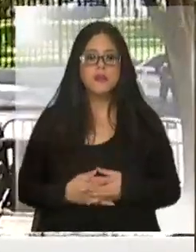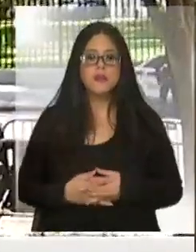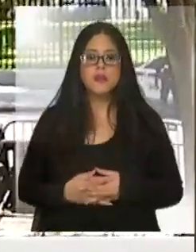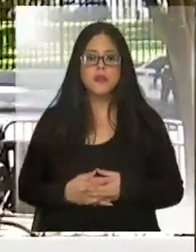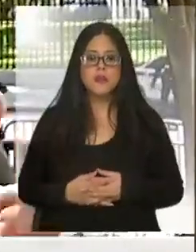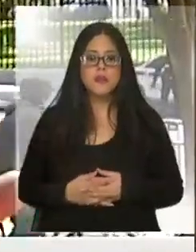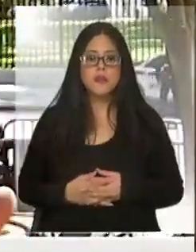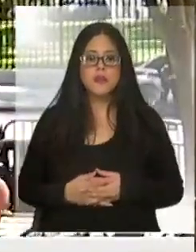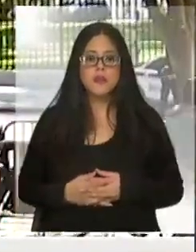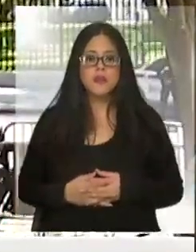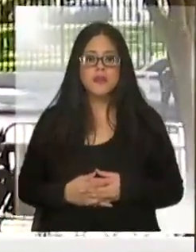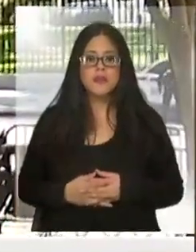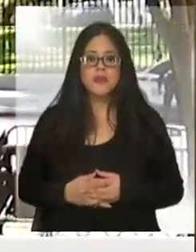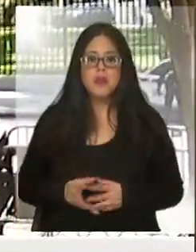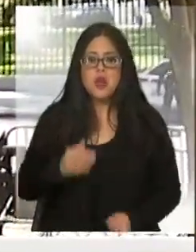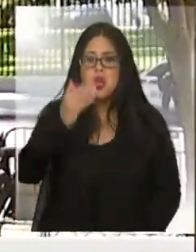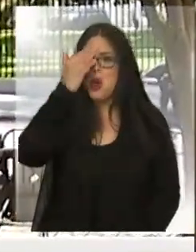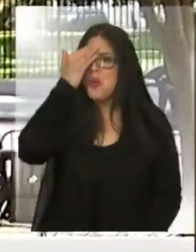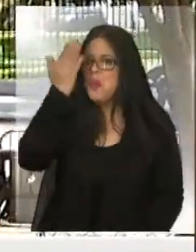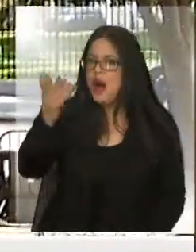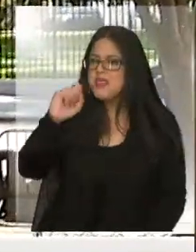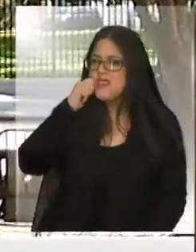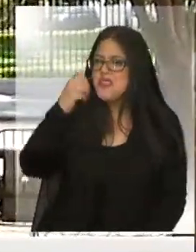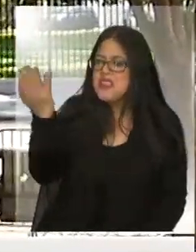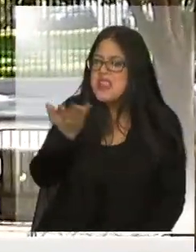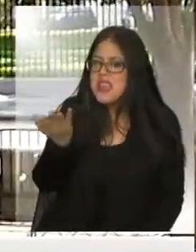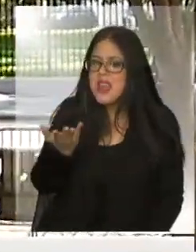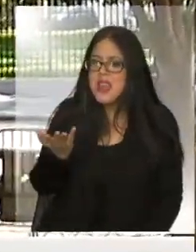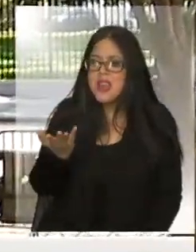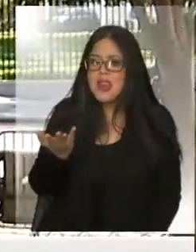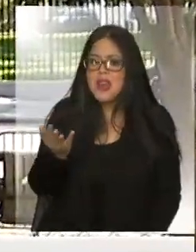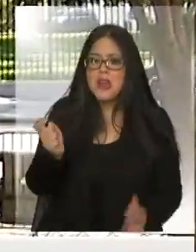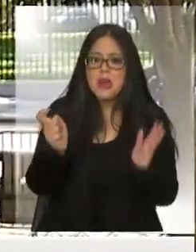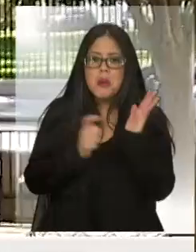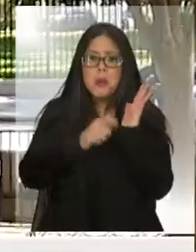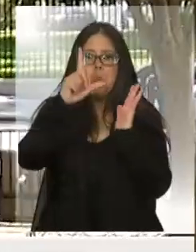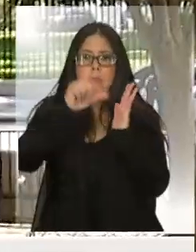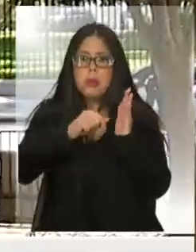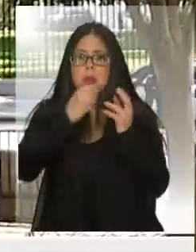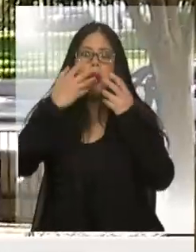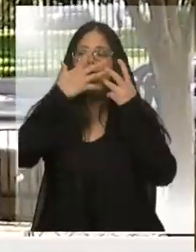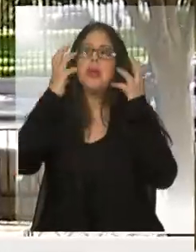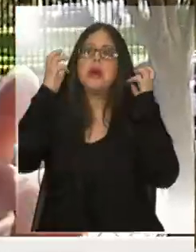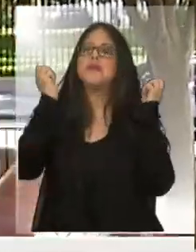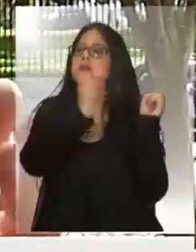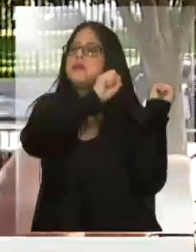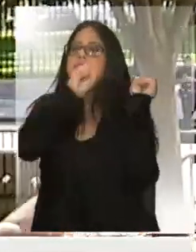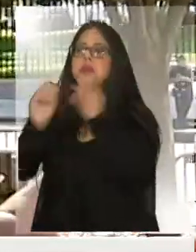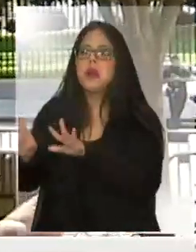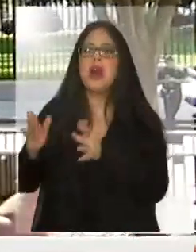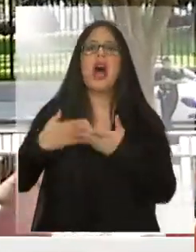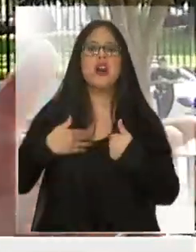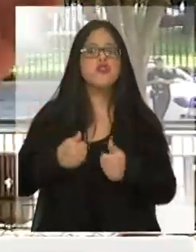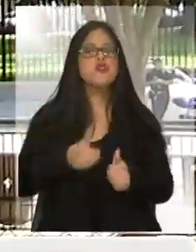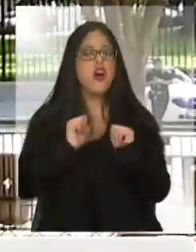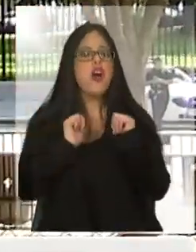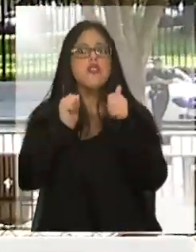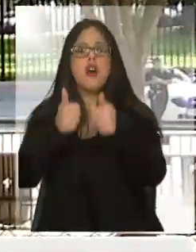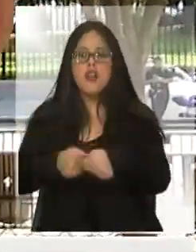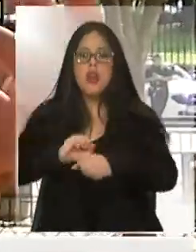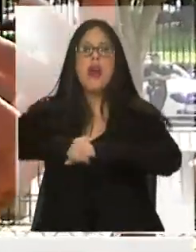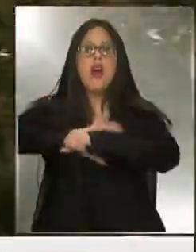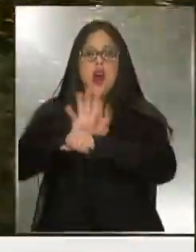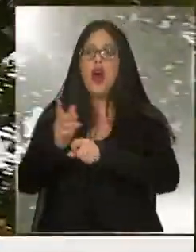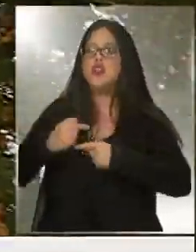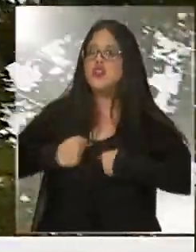lo peor que hizo, donde perdió cualquier cantidad de puntos, es sacarse la mascarilla diciendo, vencí el coronavirus y yo soy